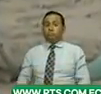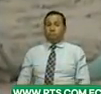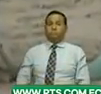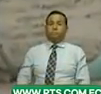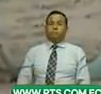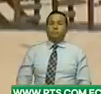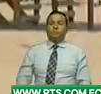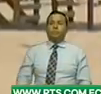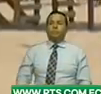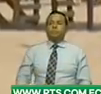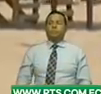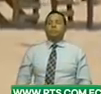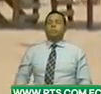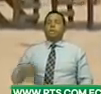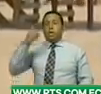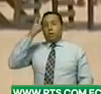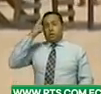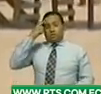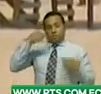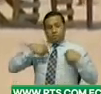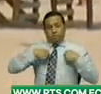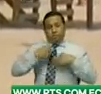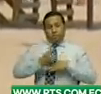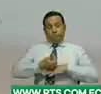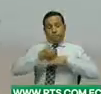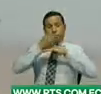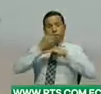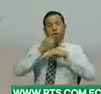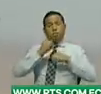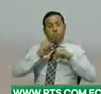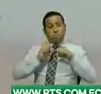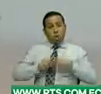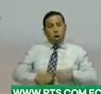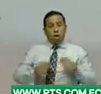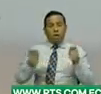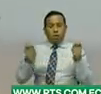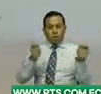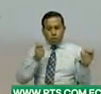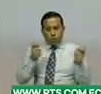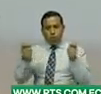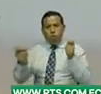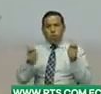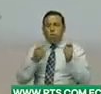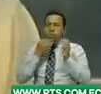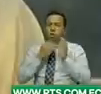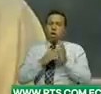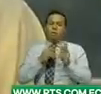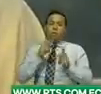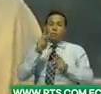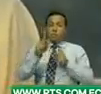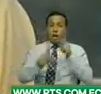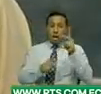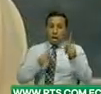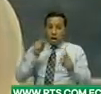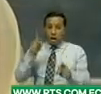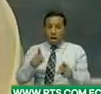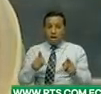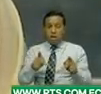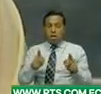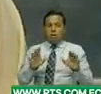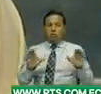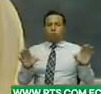turistas. Pienso que como autoridad pues vamos a tener el control en cerrar pues ciertas playas cuando ya el aforo ya